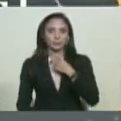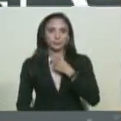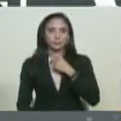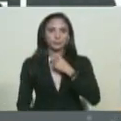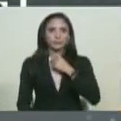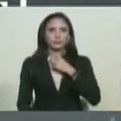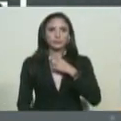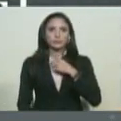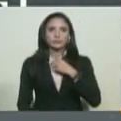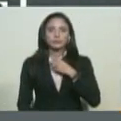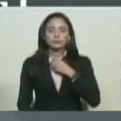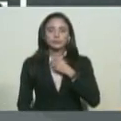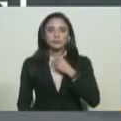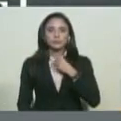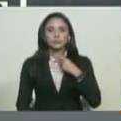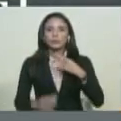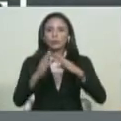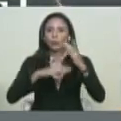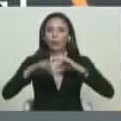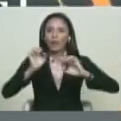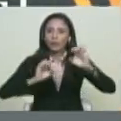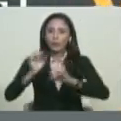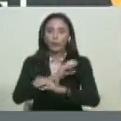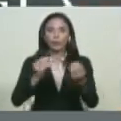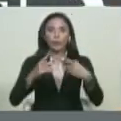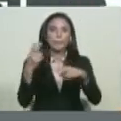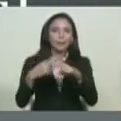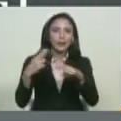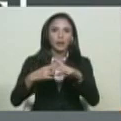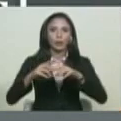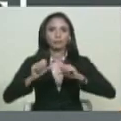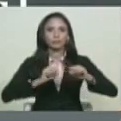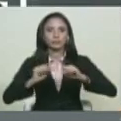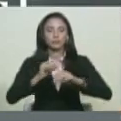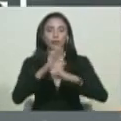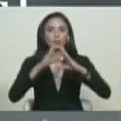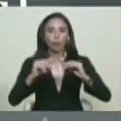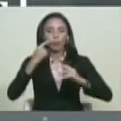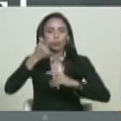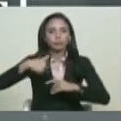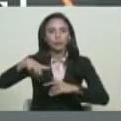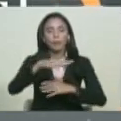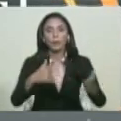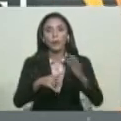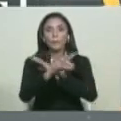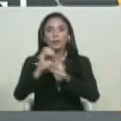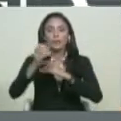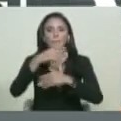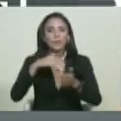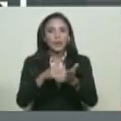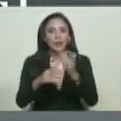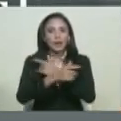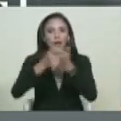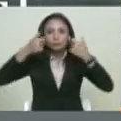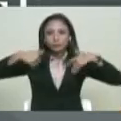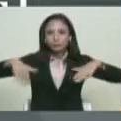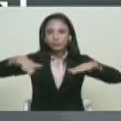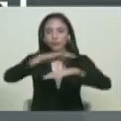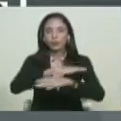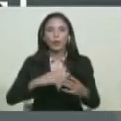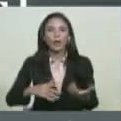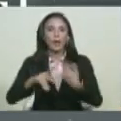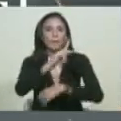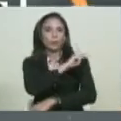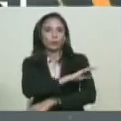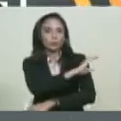revisando todo el sistema de gestión de riesgo del país. Se encuentran más de 20.000 funcionarios de Protección Civil